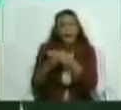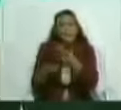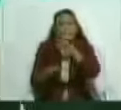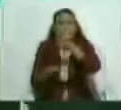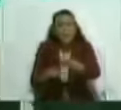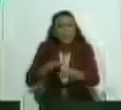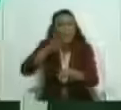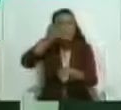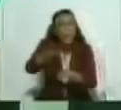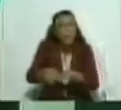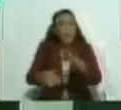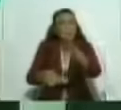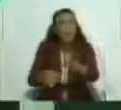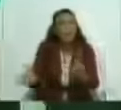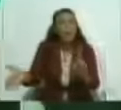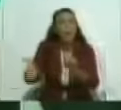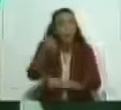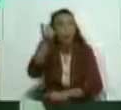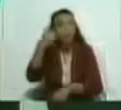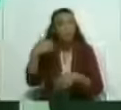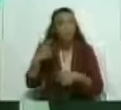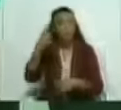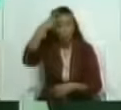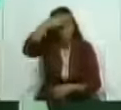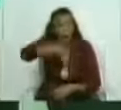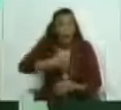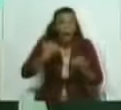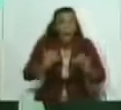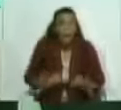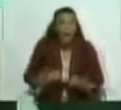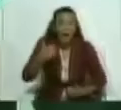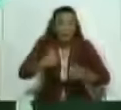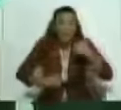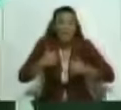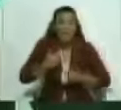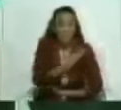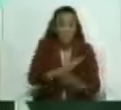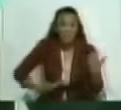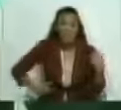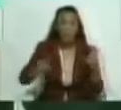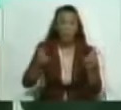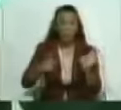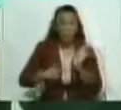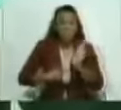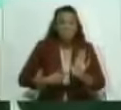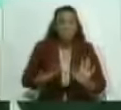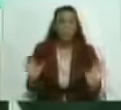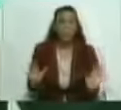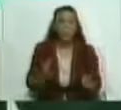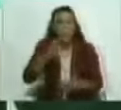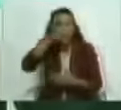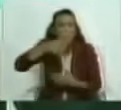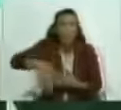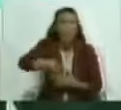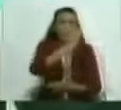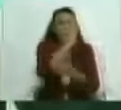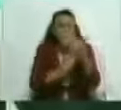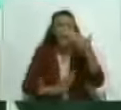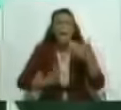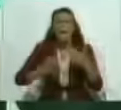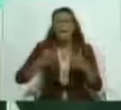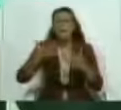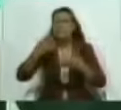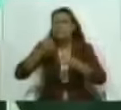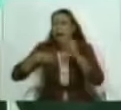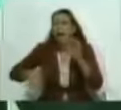llegado hoy. Aquí, como candidato presidencial, un hombre que viene de donde hay monte, Cadillo, Pajapelúa y